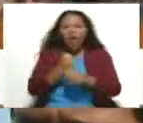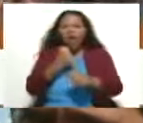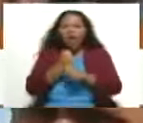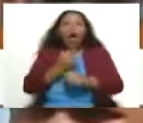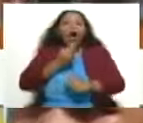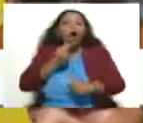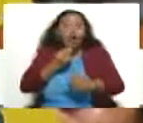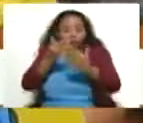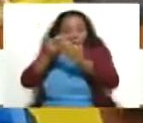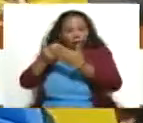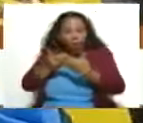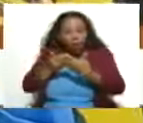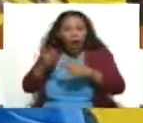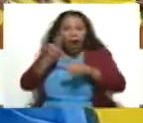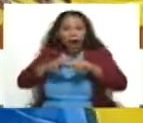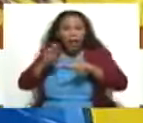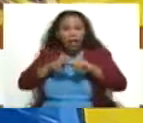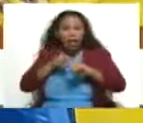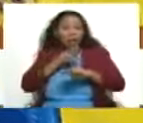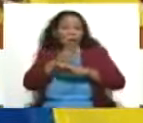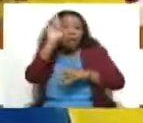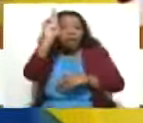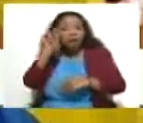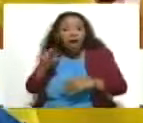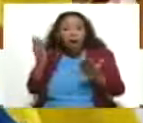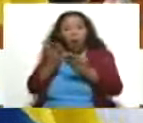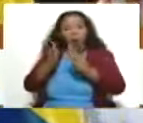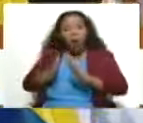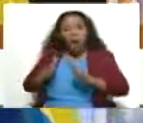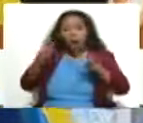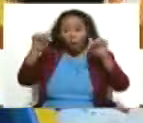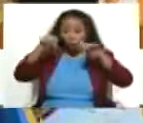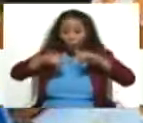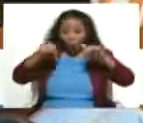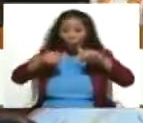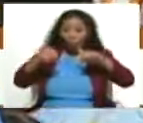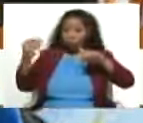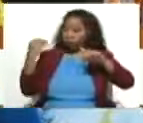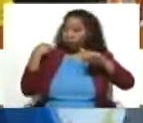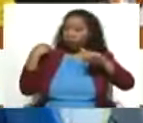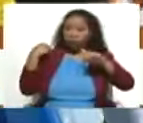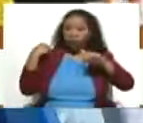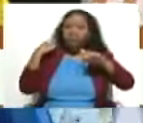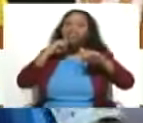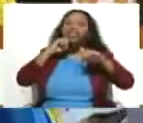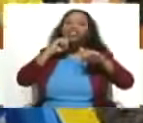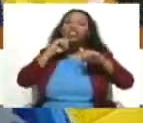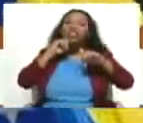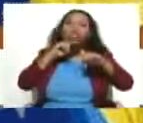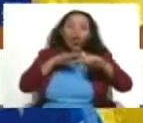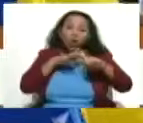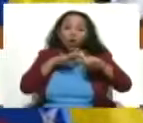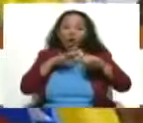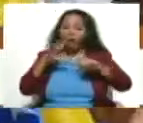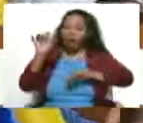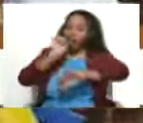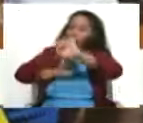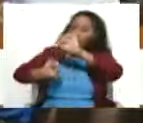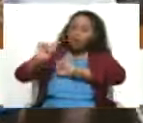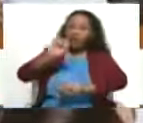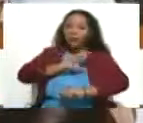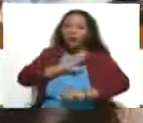que estudia, al niño que va a la escuela. Hoy estamos convocados, como la historia nos llama, a defender nuestro